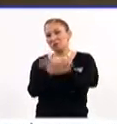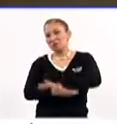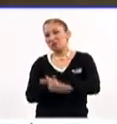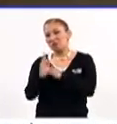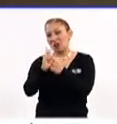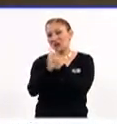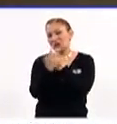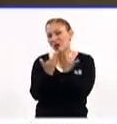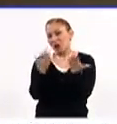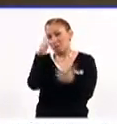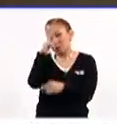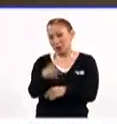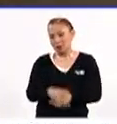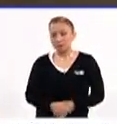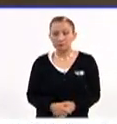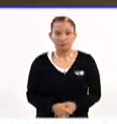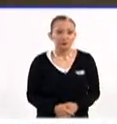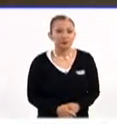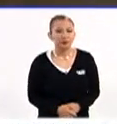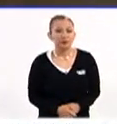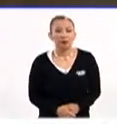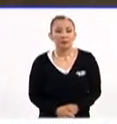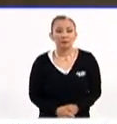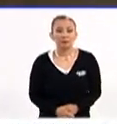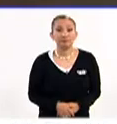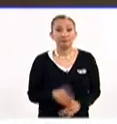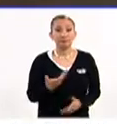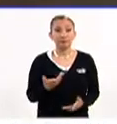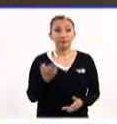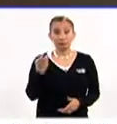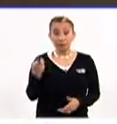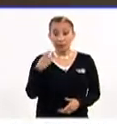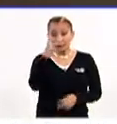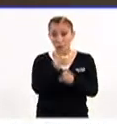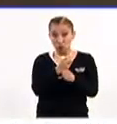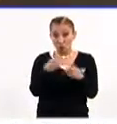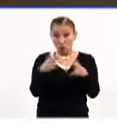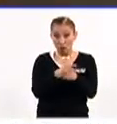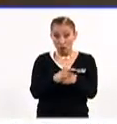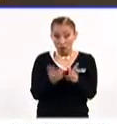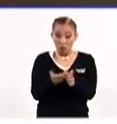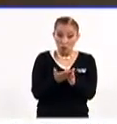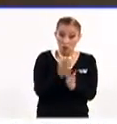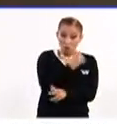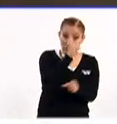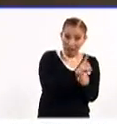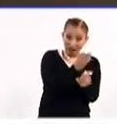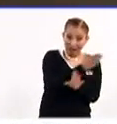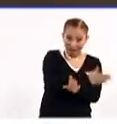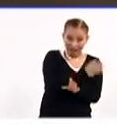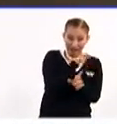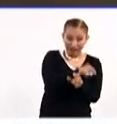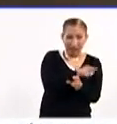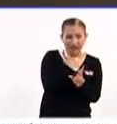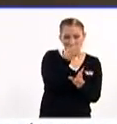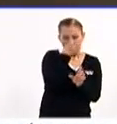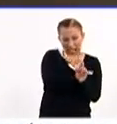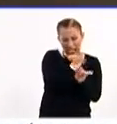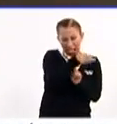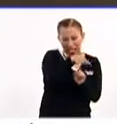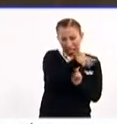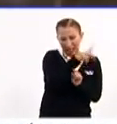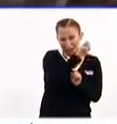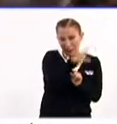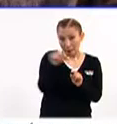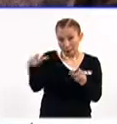en el país que conocemos como México, ¿no? De hecho, fue el segundo enfrentamiento. Un día antes, a unos kilómetros